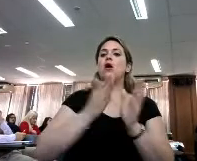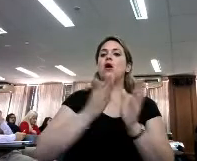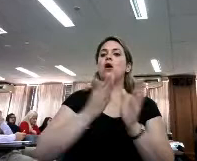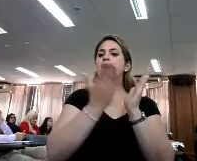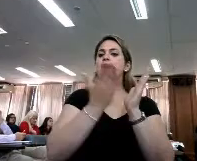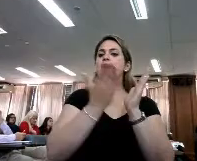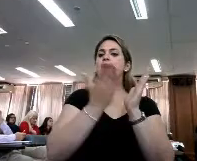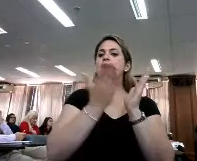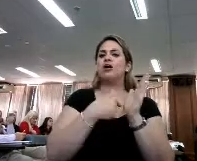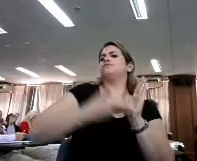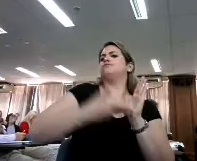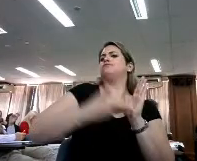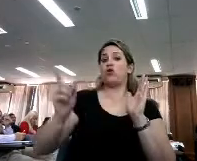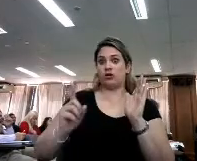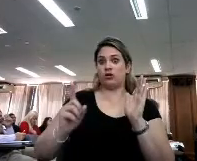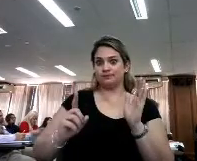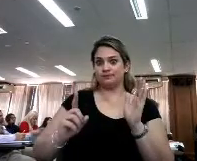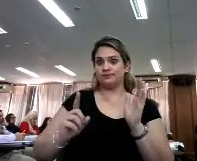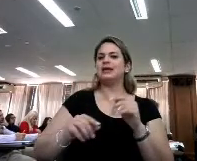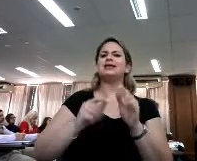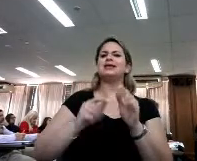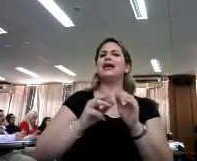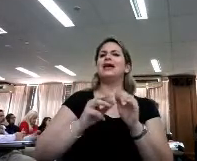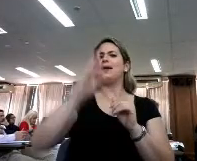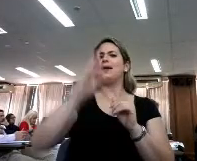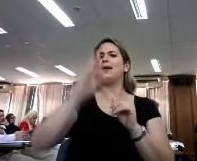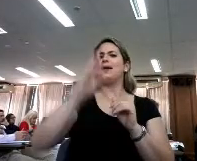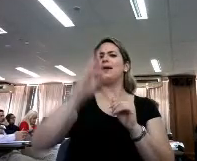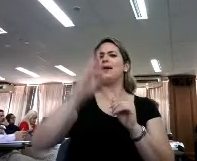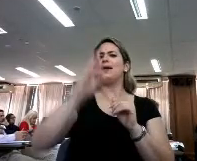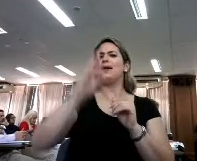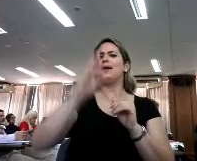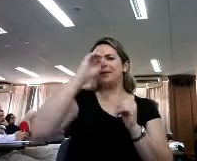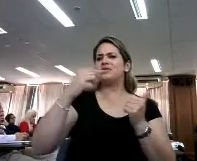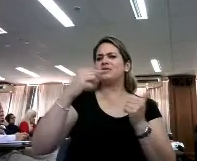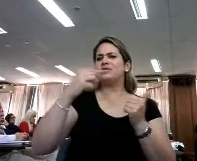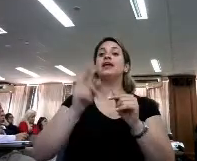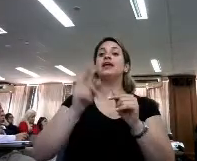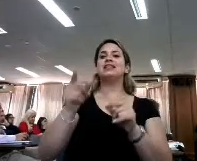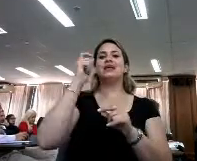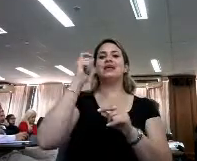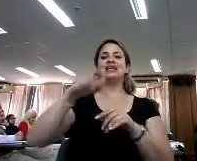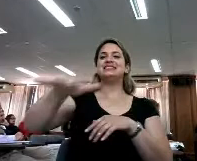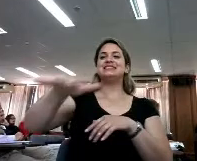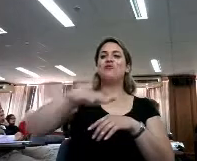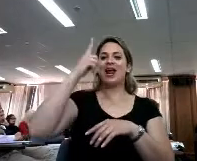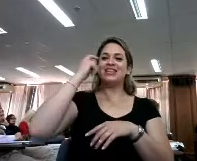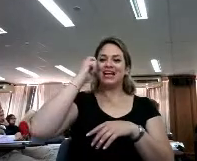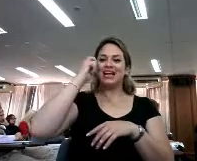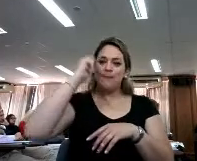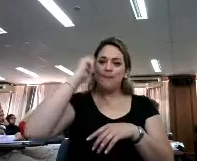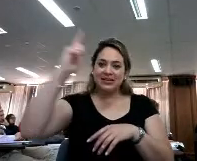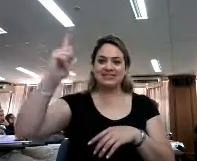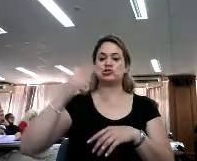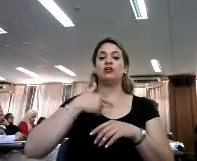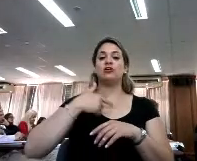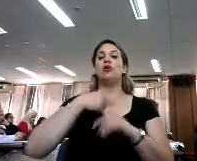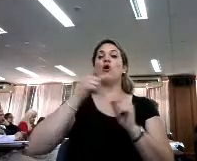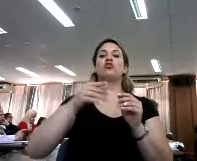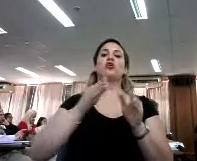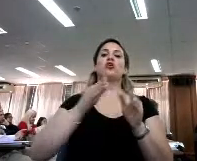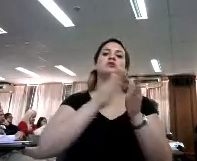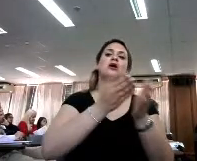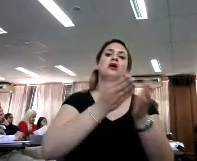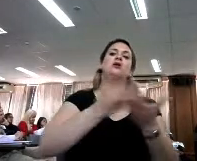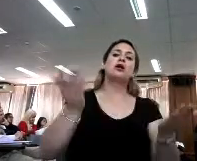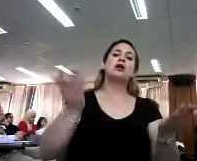materializara. Bien, ¿qué tipos de licencias? Para bibliotecas y centros de capacitación, para otros como el sector público,